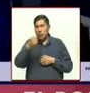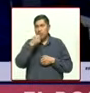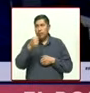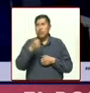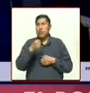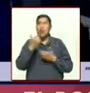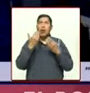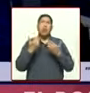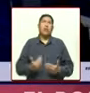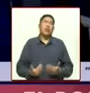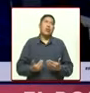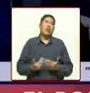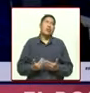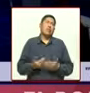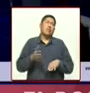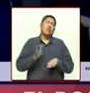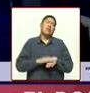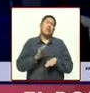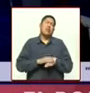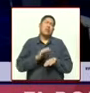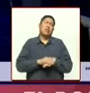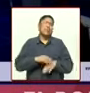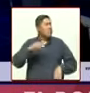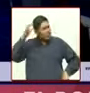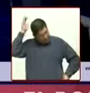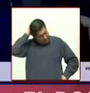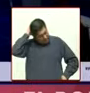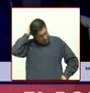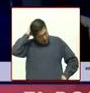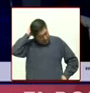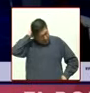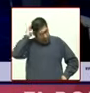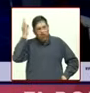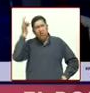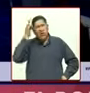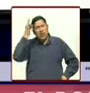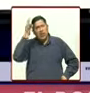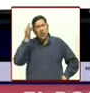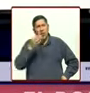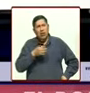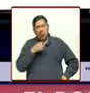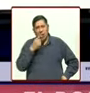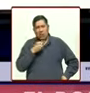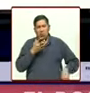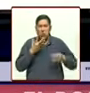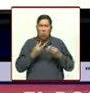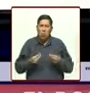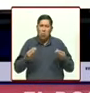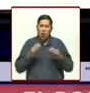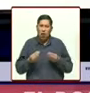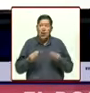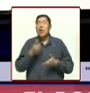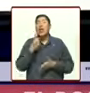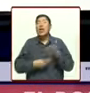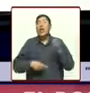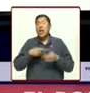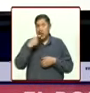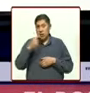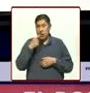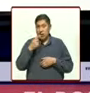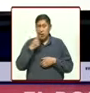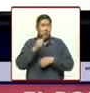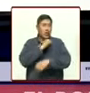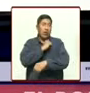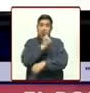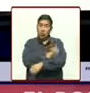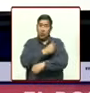Ahora, no sé si llama la atención la postura del fiscal, pero es importante saber qué dice también